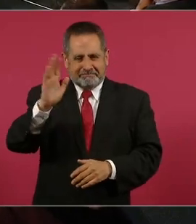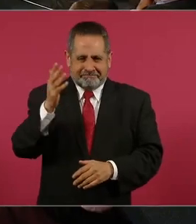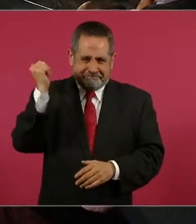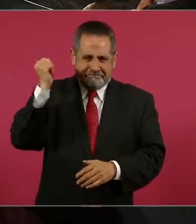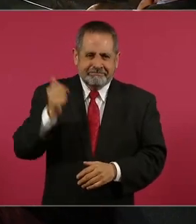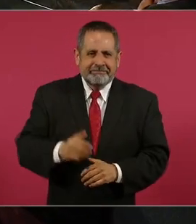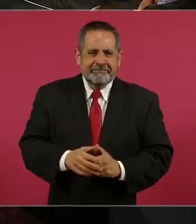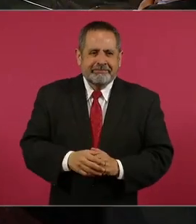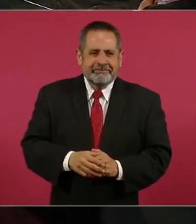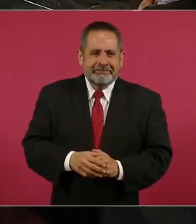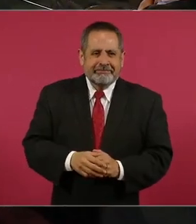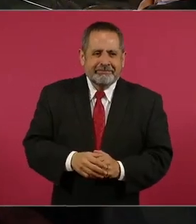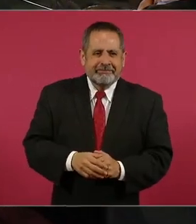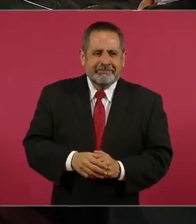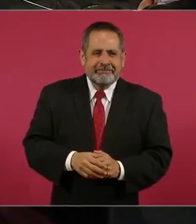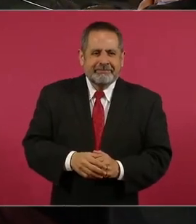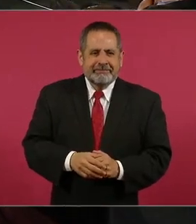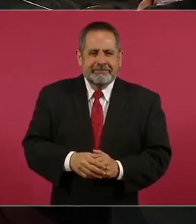vámonos ya.